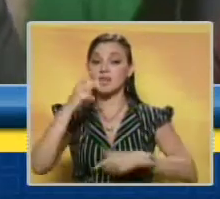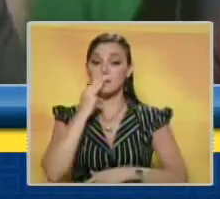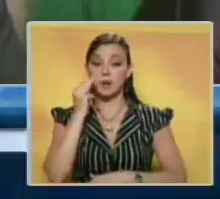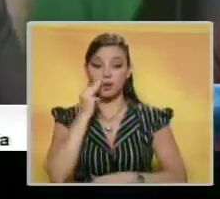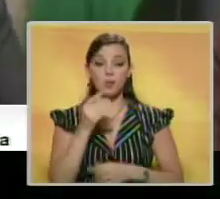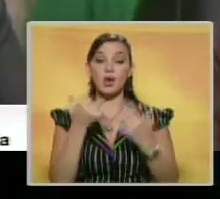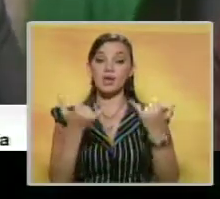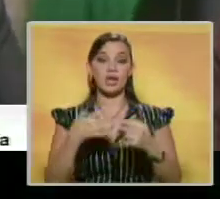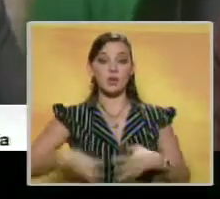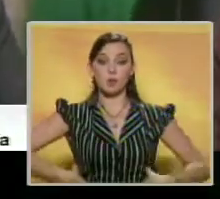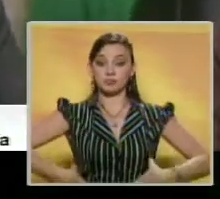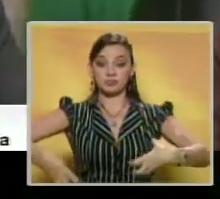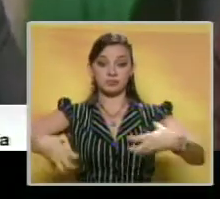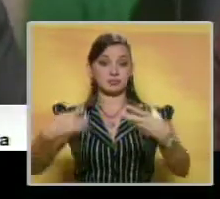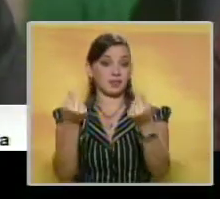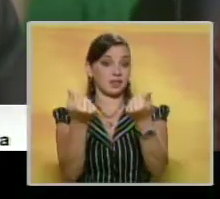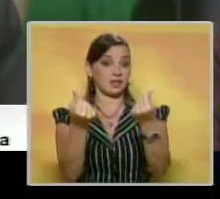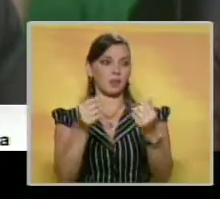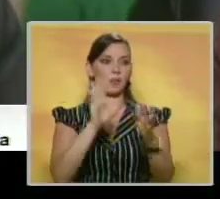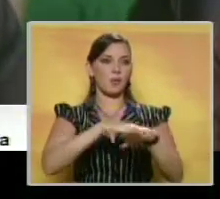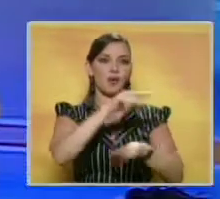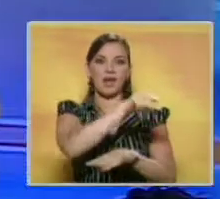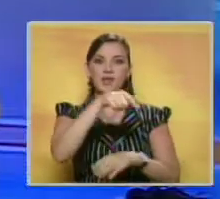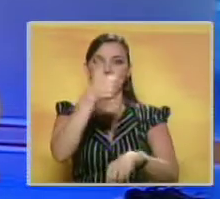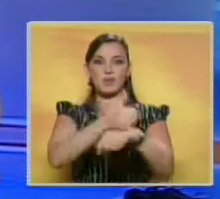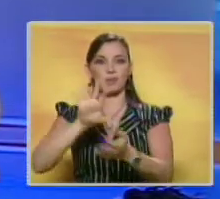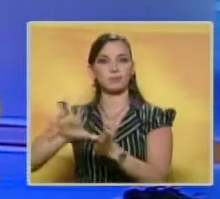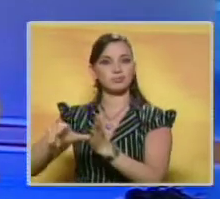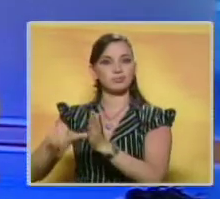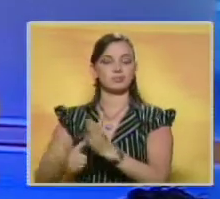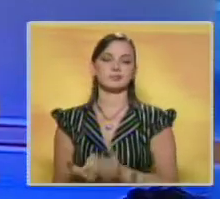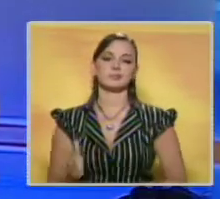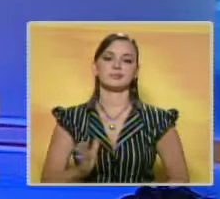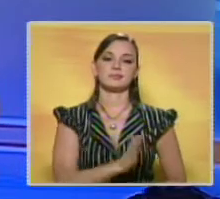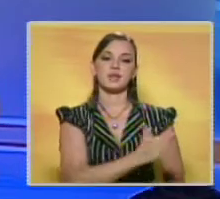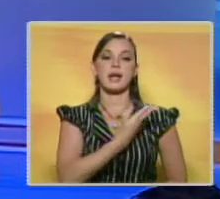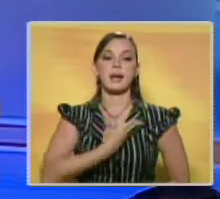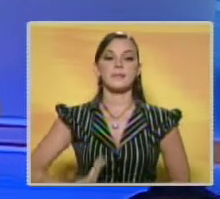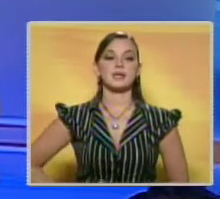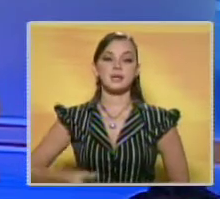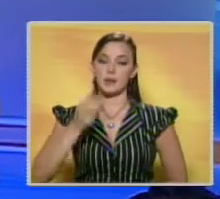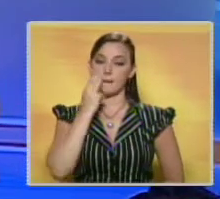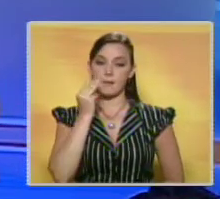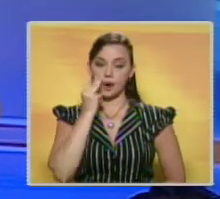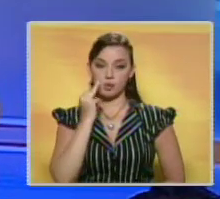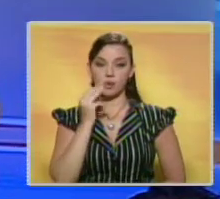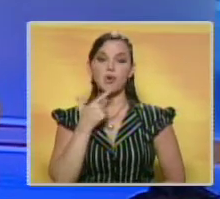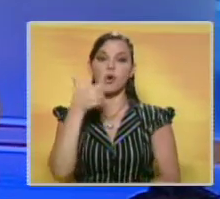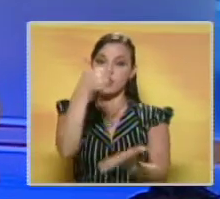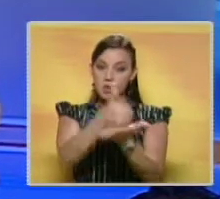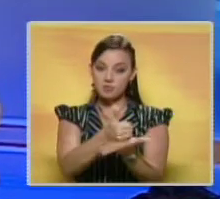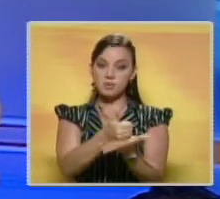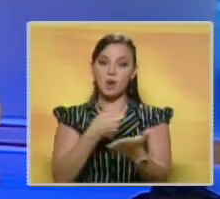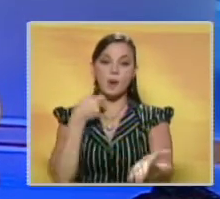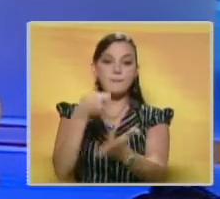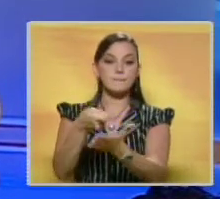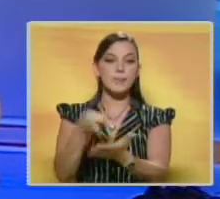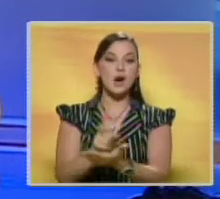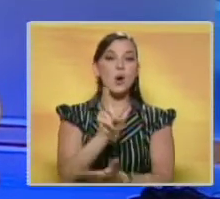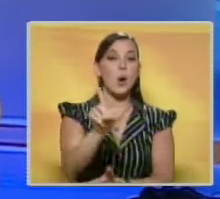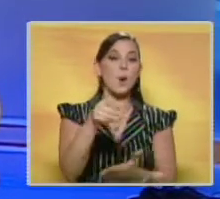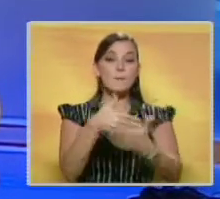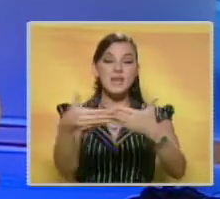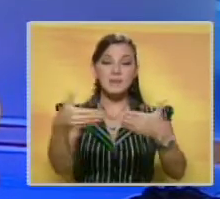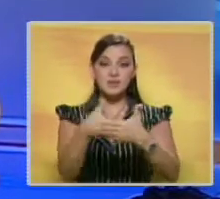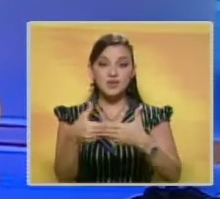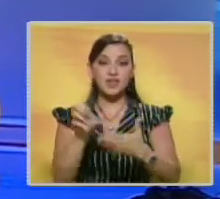riquísimos por presuntas actividades corruptas. El presidente de la República, Nicolás Maduro, confirmó el pago de 1.000 millones de euros